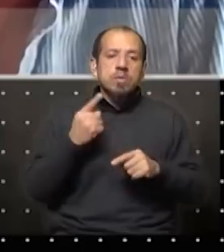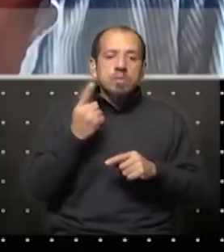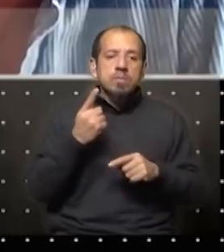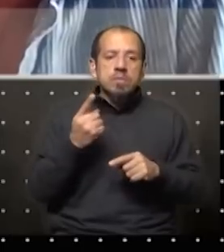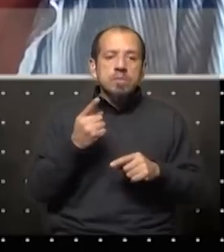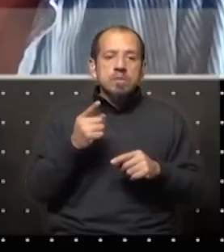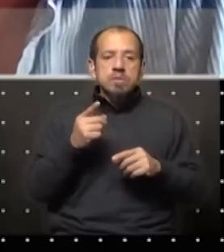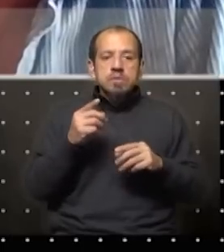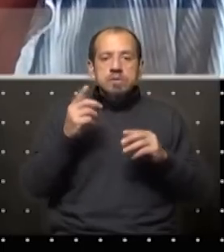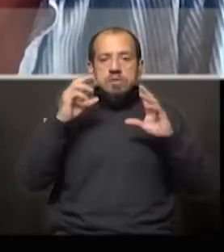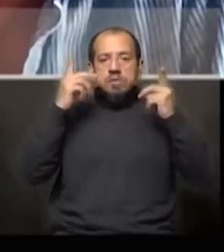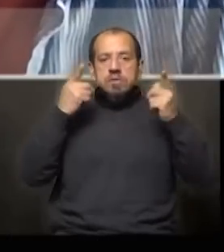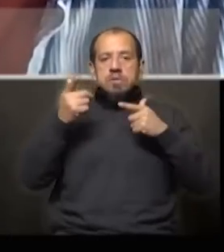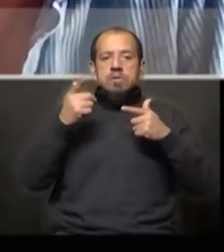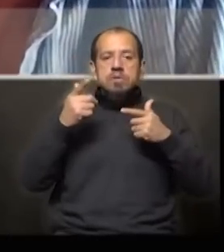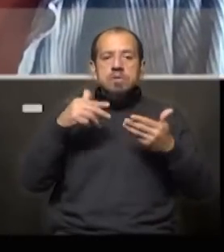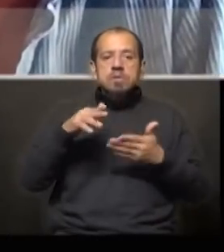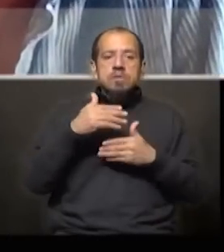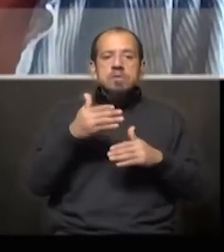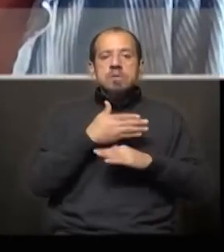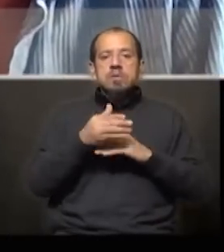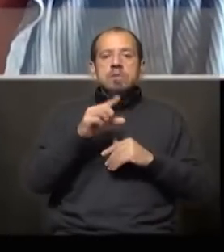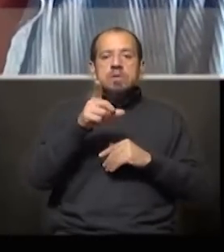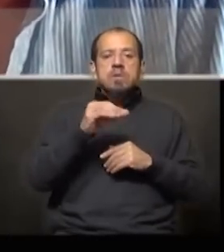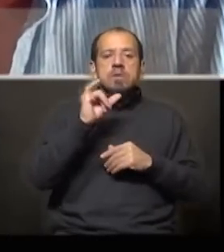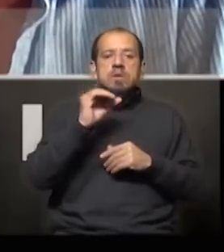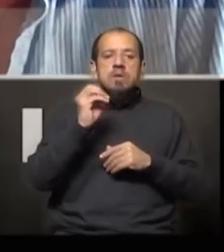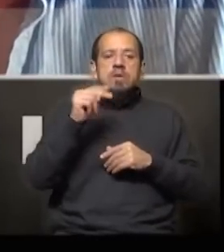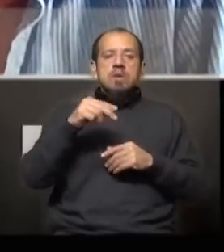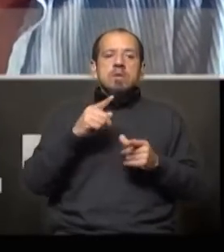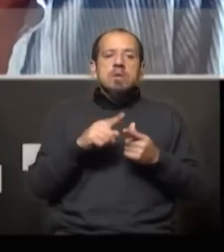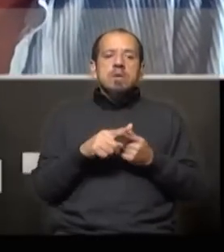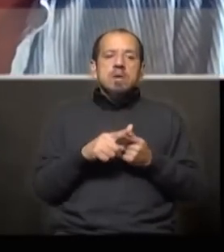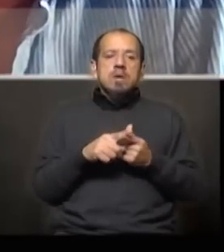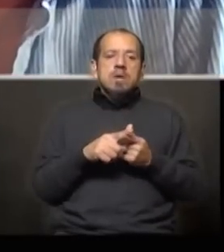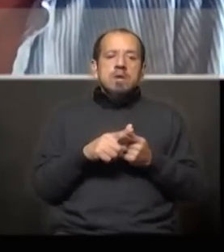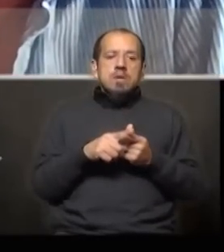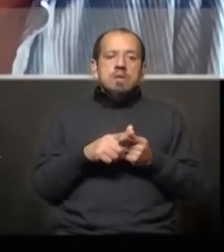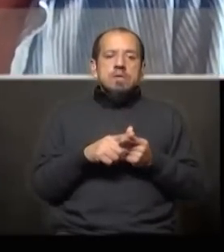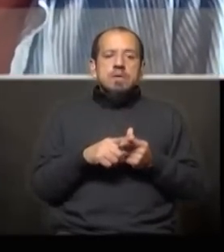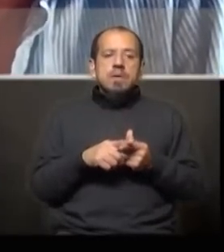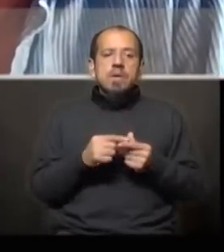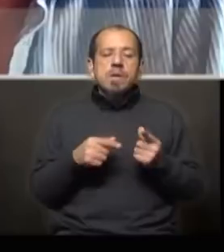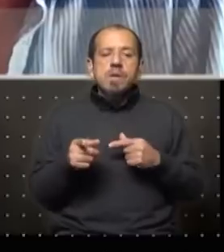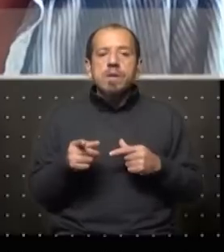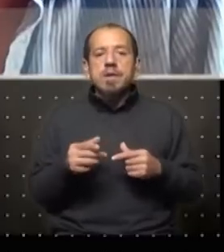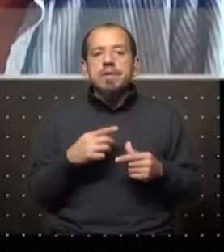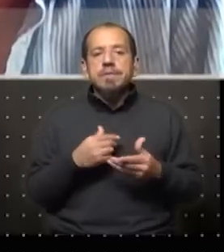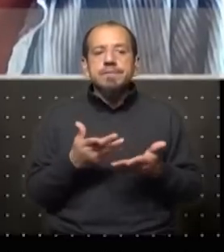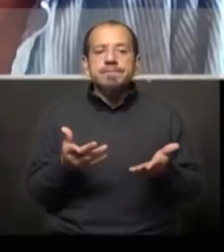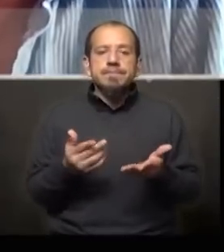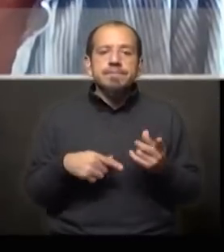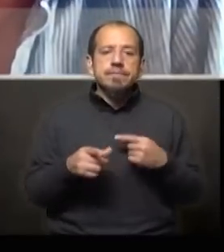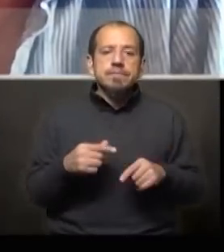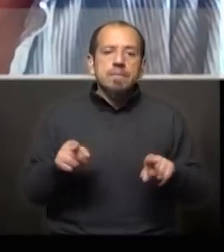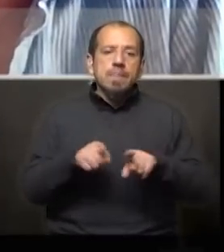revuelta de estas características en un barrio de las afueras de León y suelen reproducirse cuando los hechos son